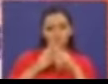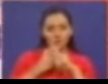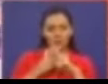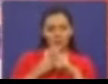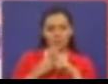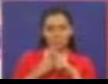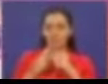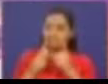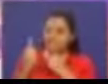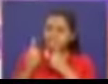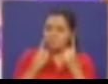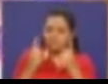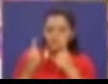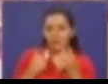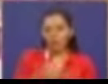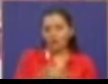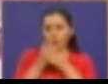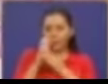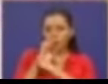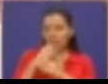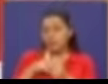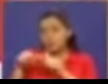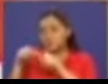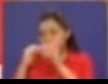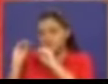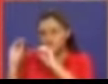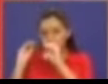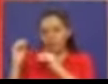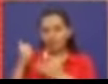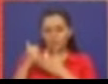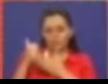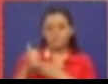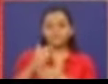y particularmente europeo. Bueno,